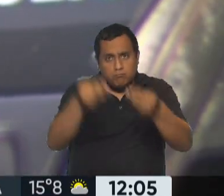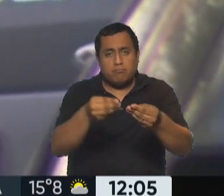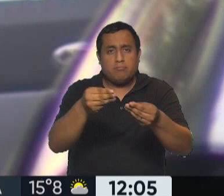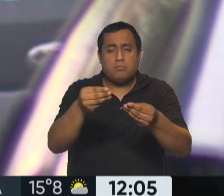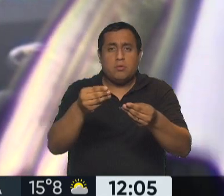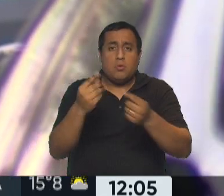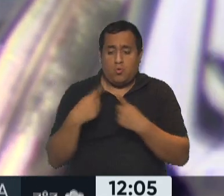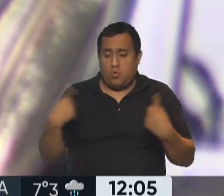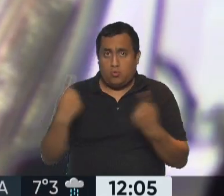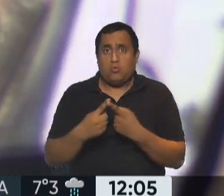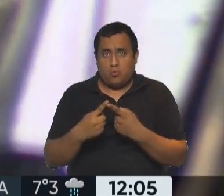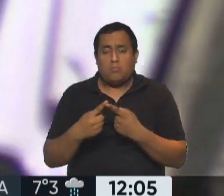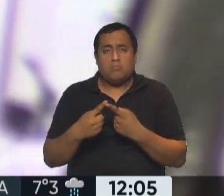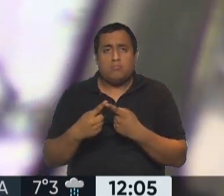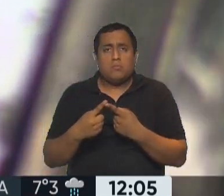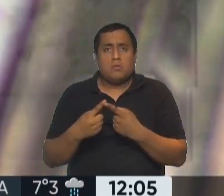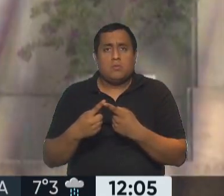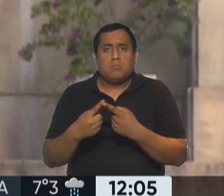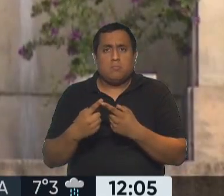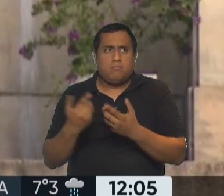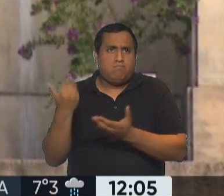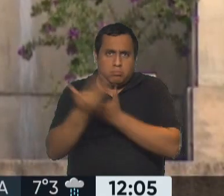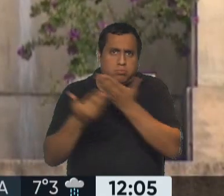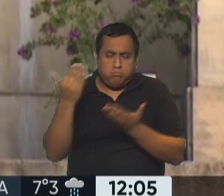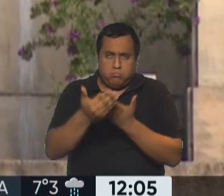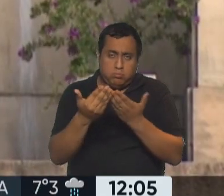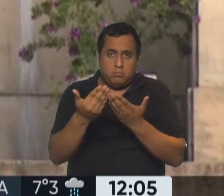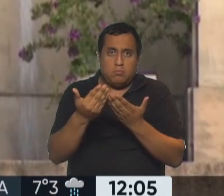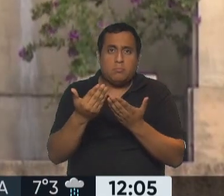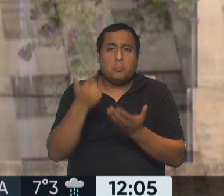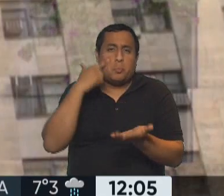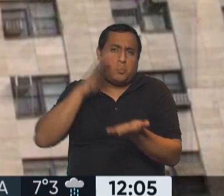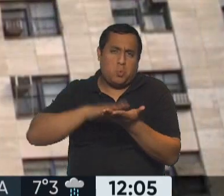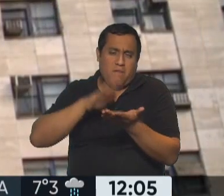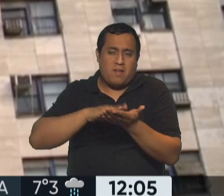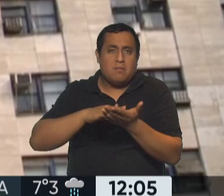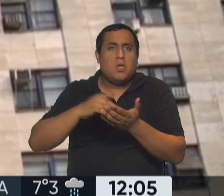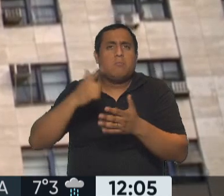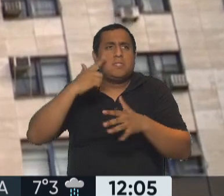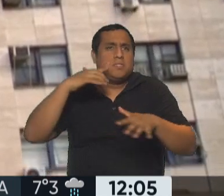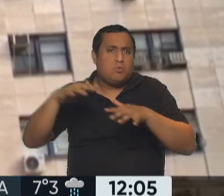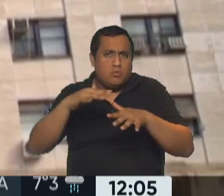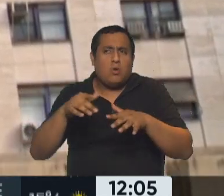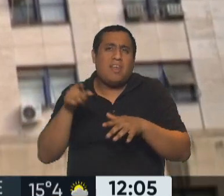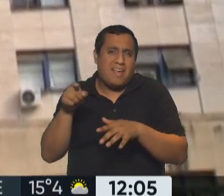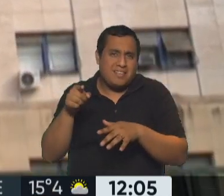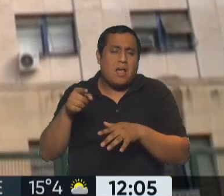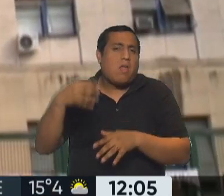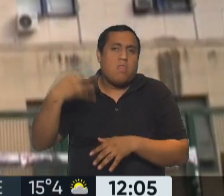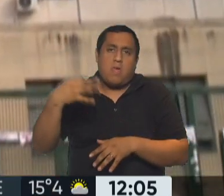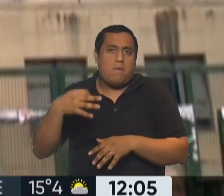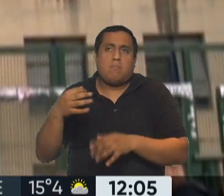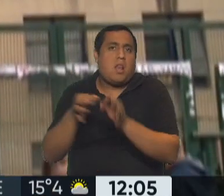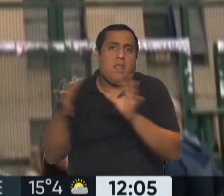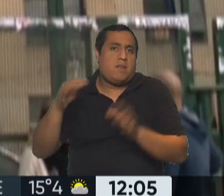desarrollado con profundidad y de manera profusa las circunstancias por las cuales Agustina debe estar en